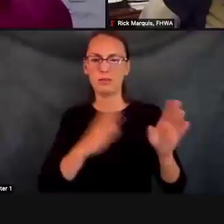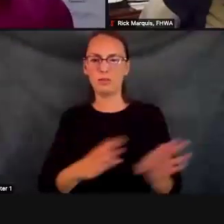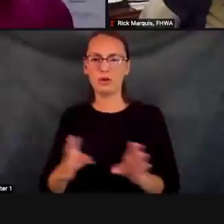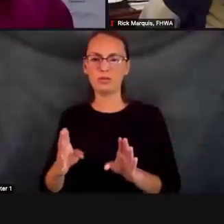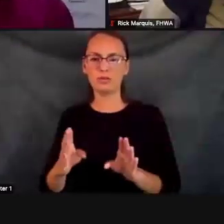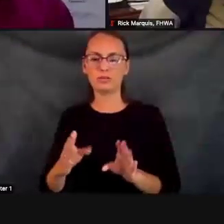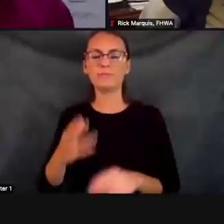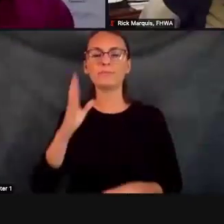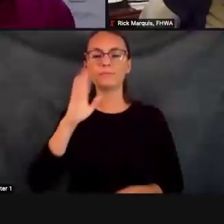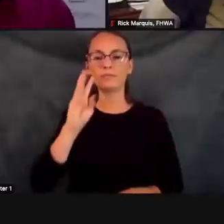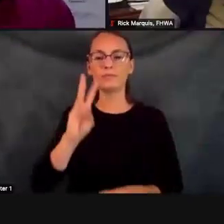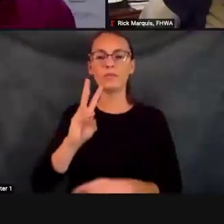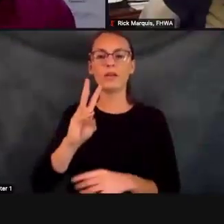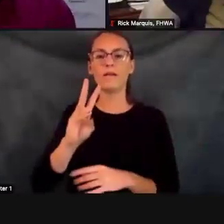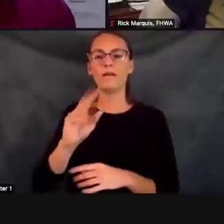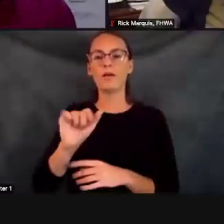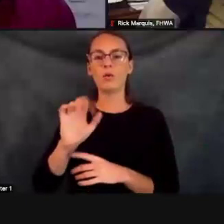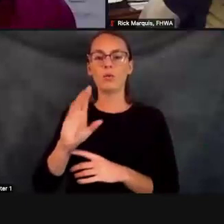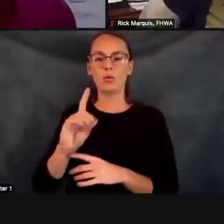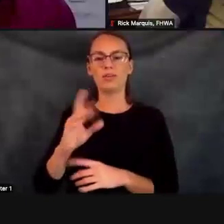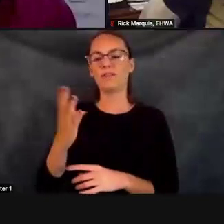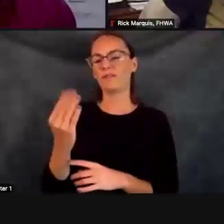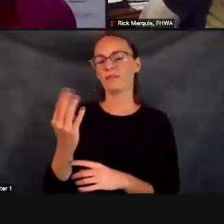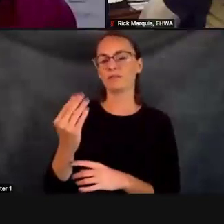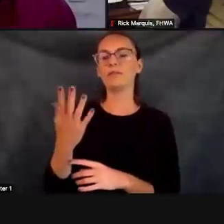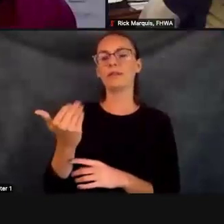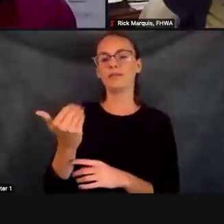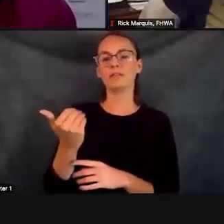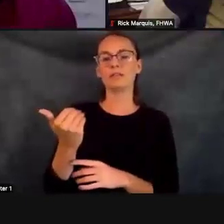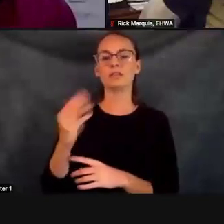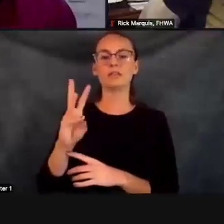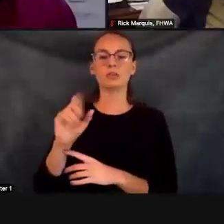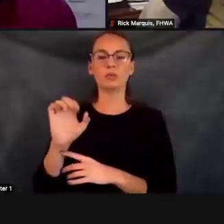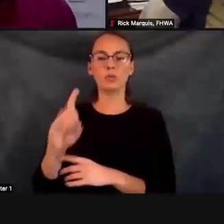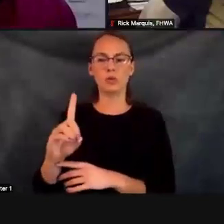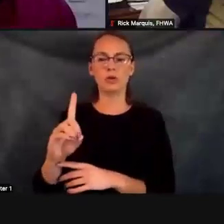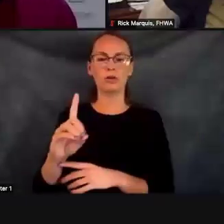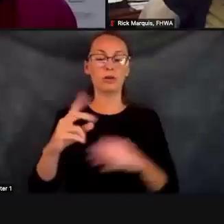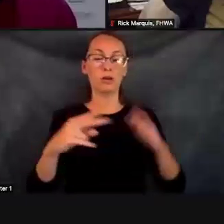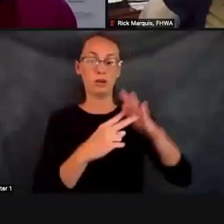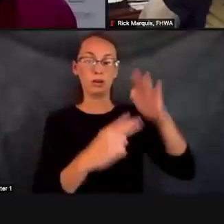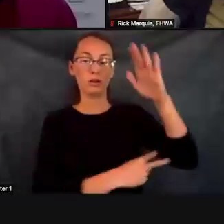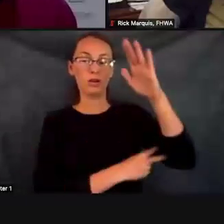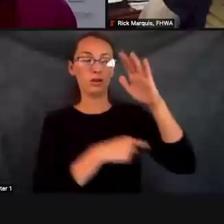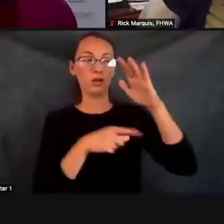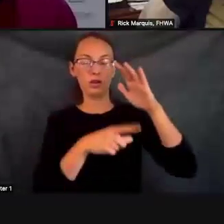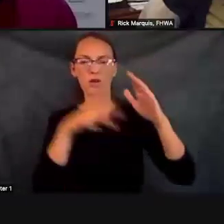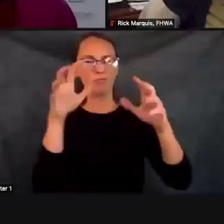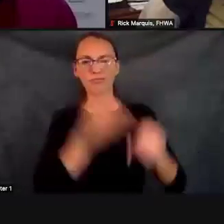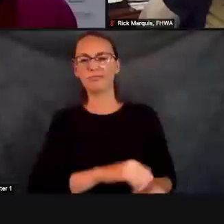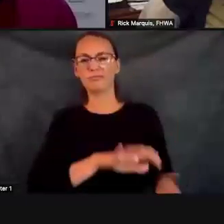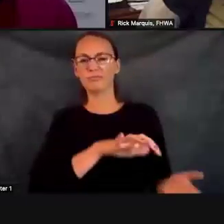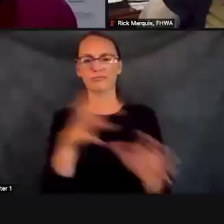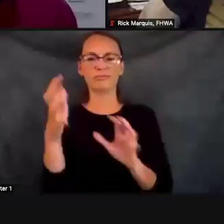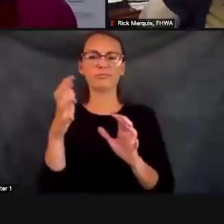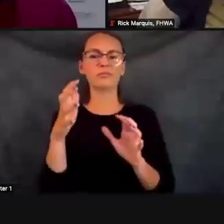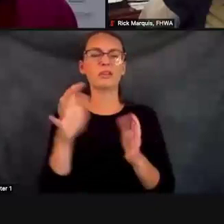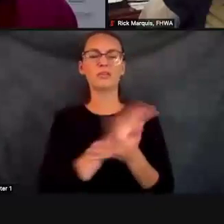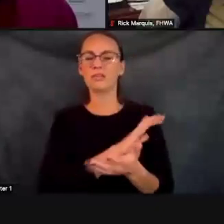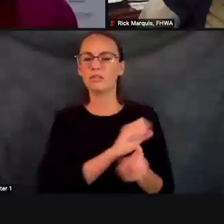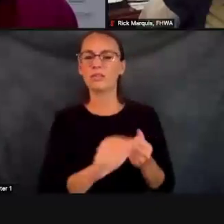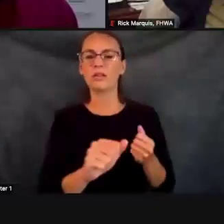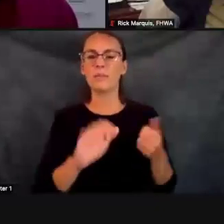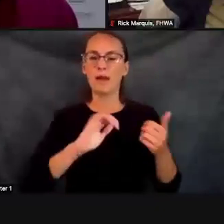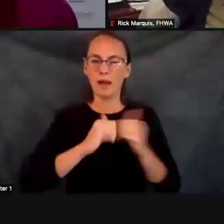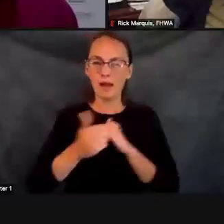a proceder las cosas y particularmente cómo se puede realizar eso otra vez, cómo